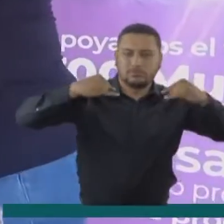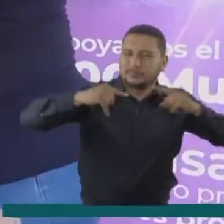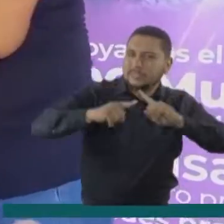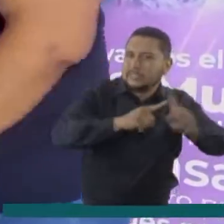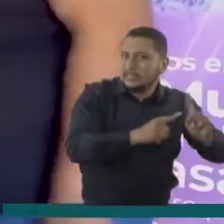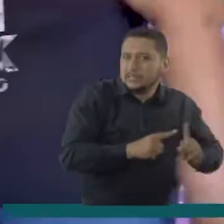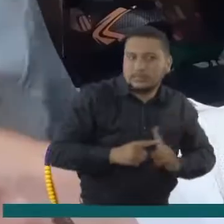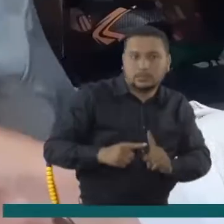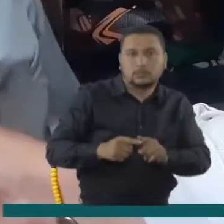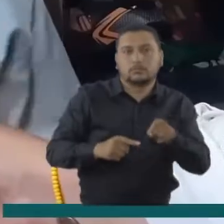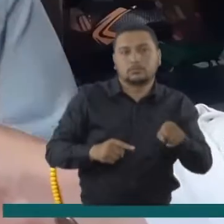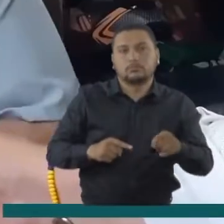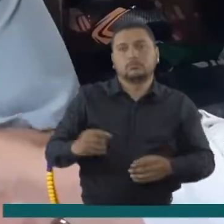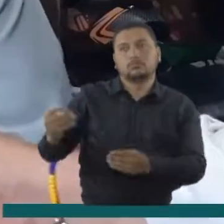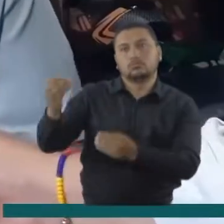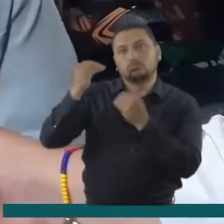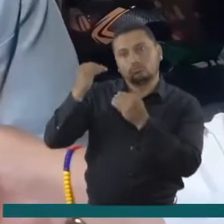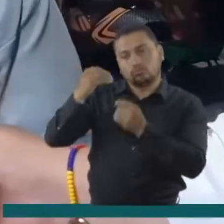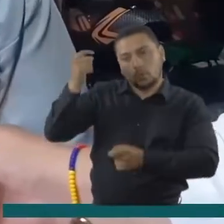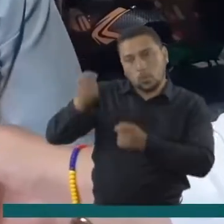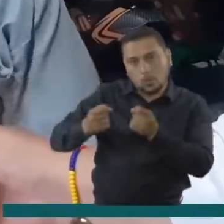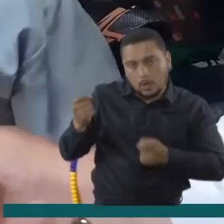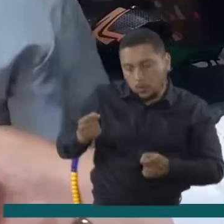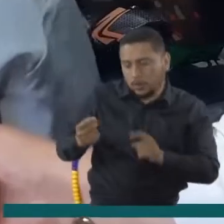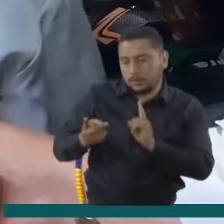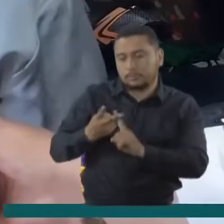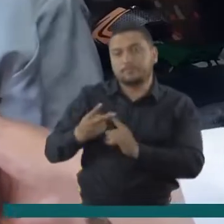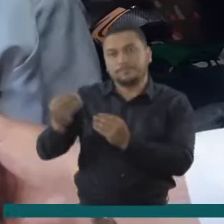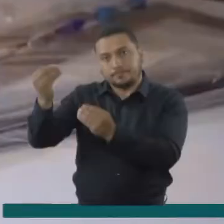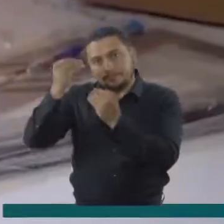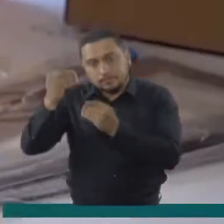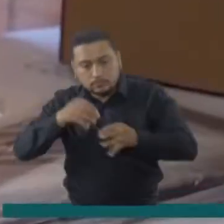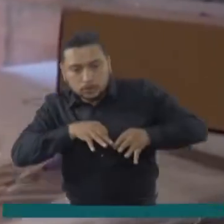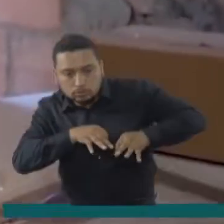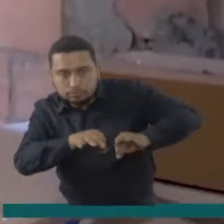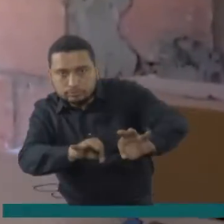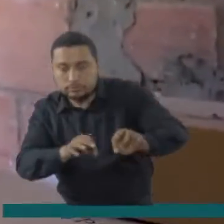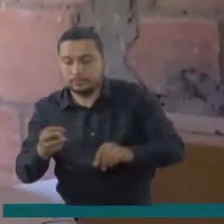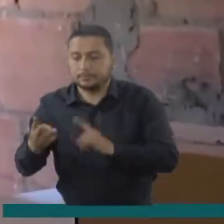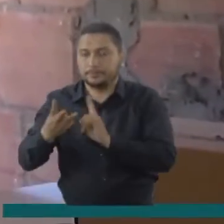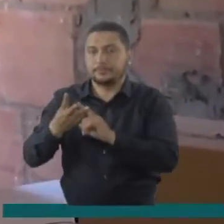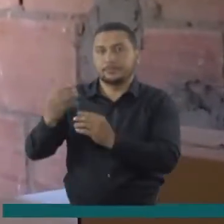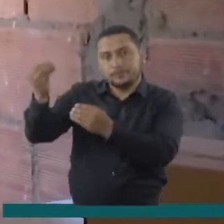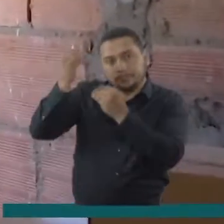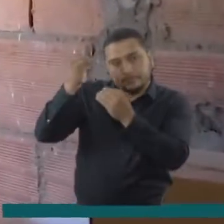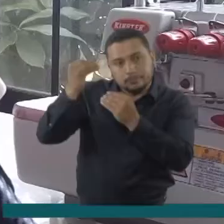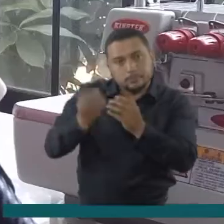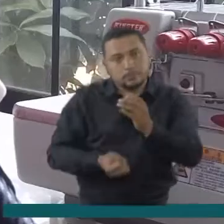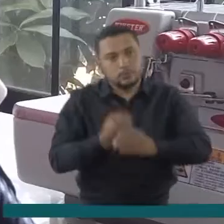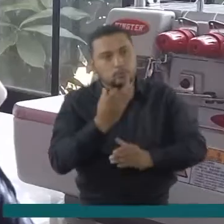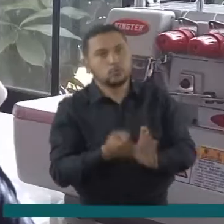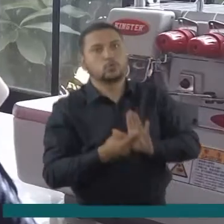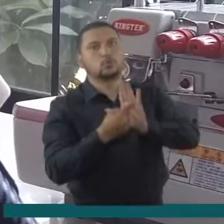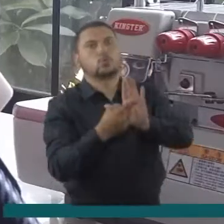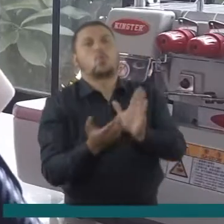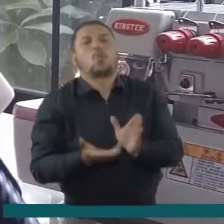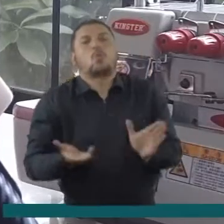tipo agropecuario. Me enseñaron contaduría, me enseñaron cómo manejar mis máquinas, cómo ofrecer mis productos.